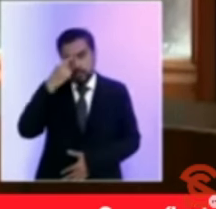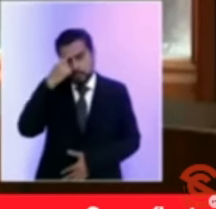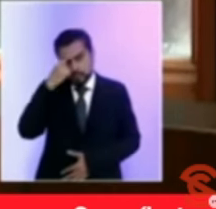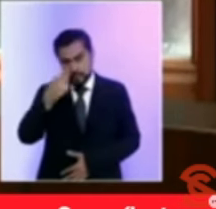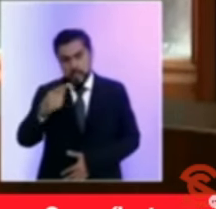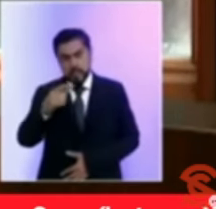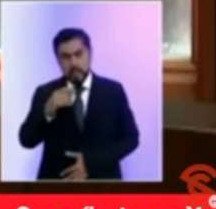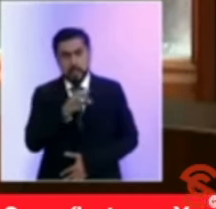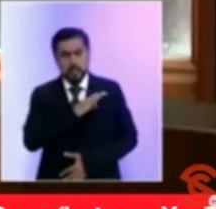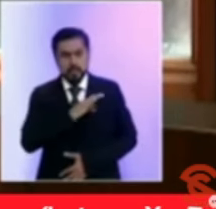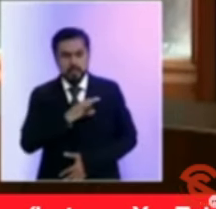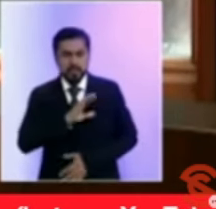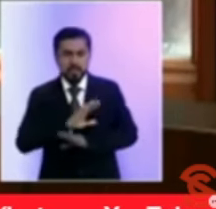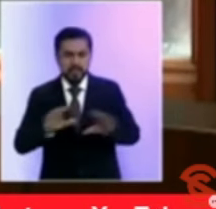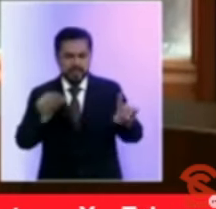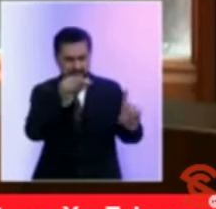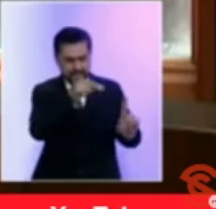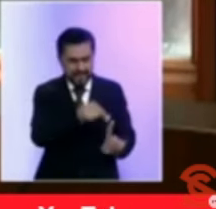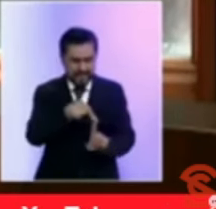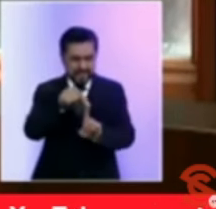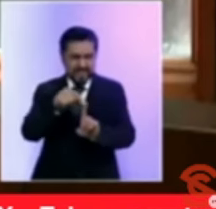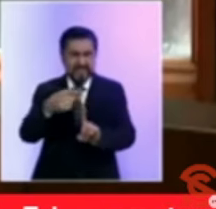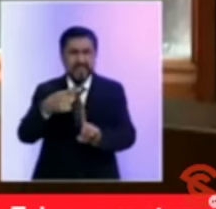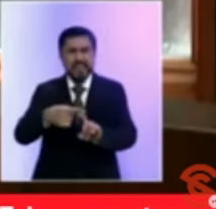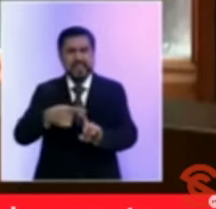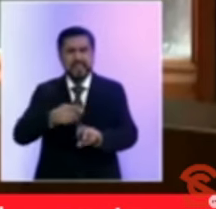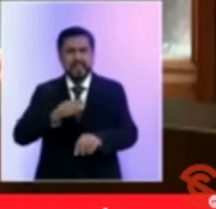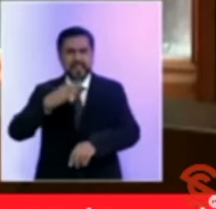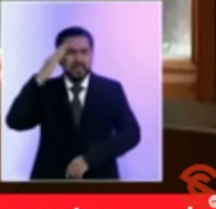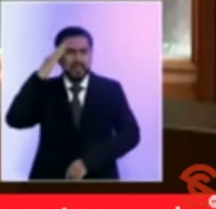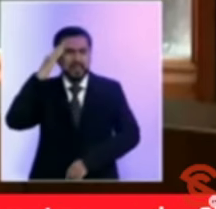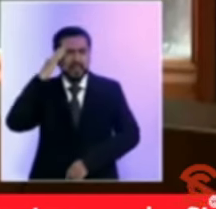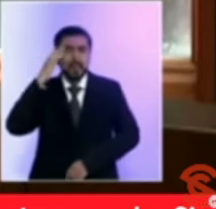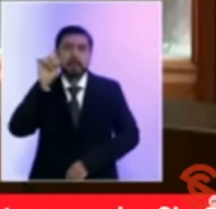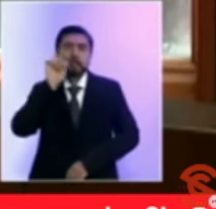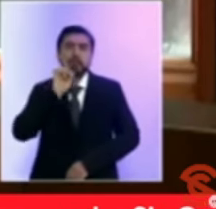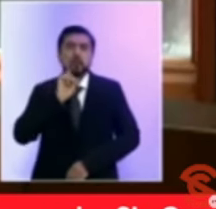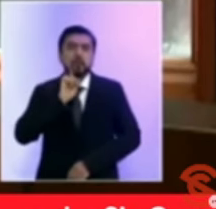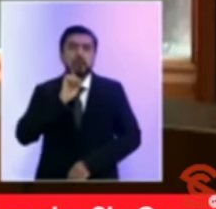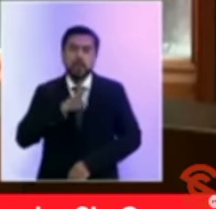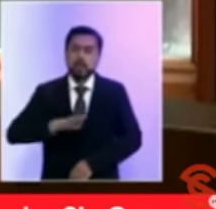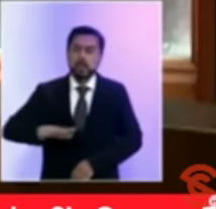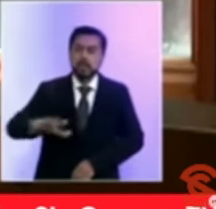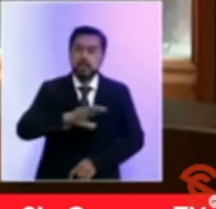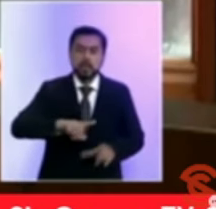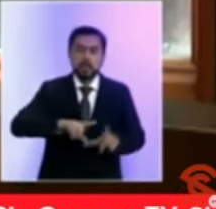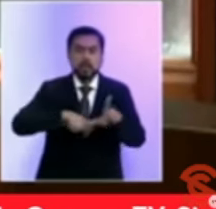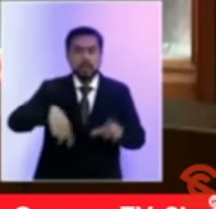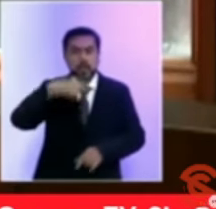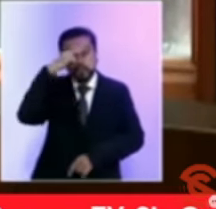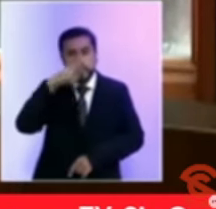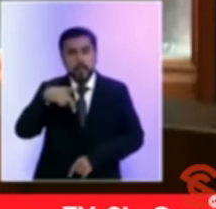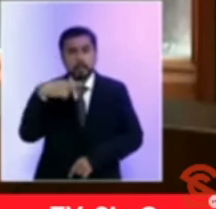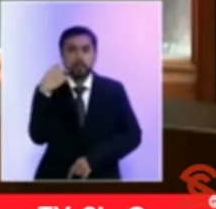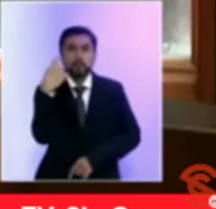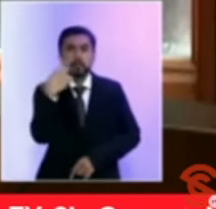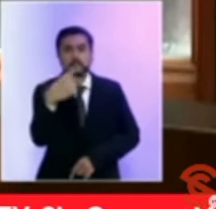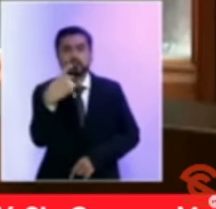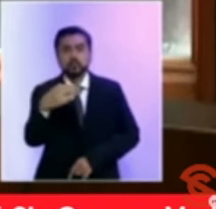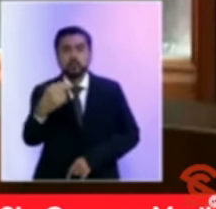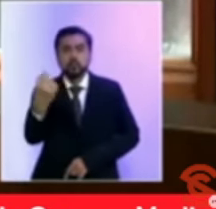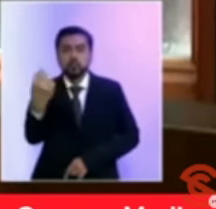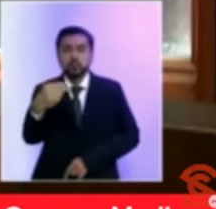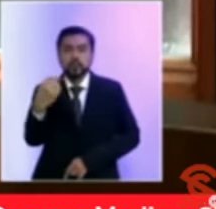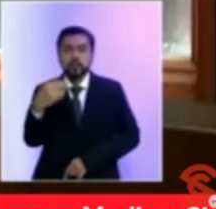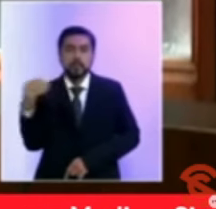liderazgo de las mujeres en la vida pública su nombre se inscribe en la lista de las